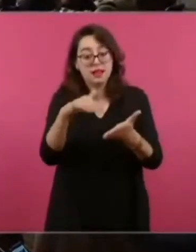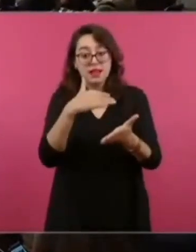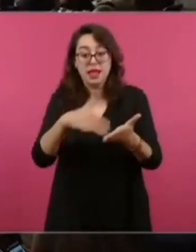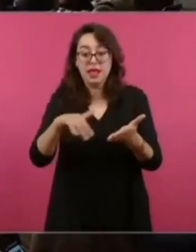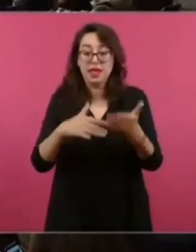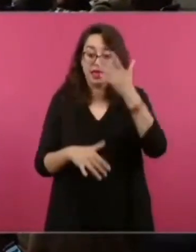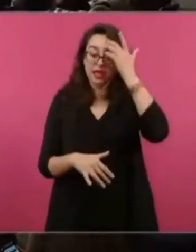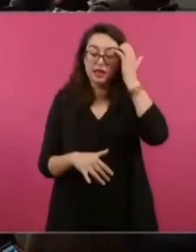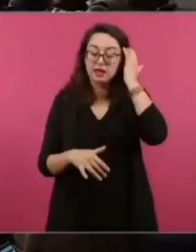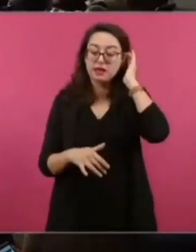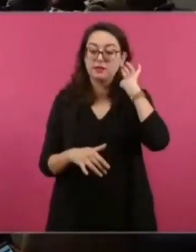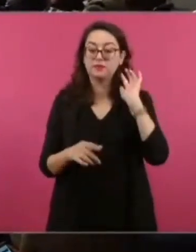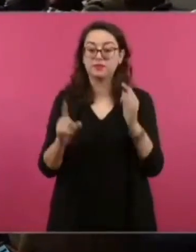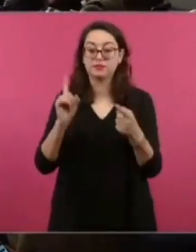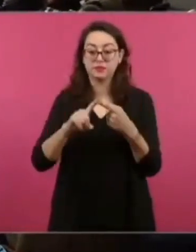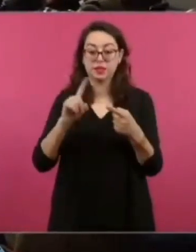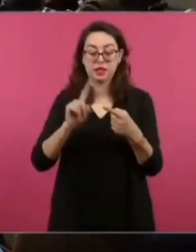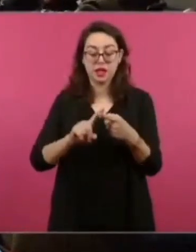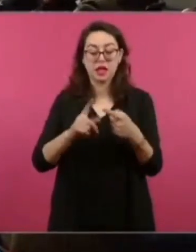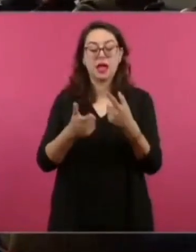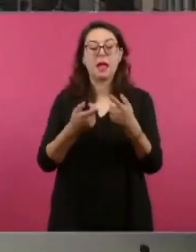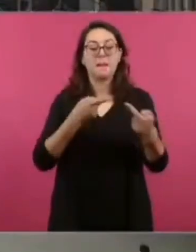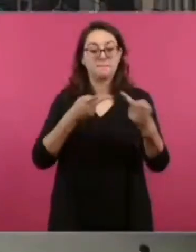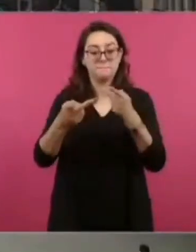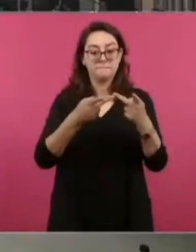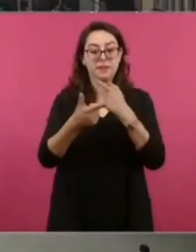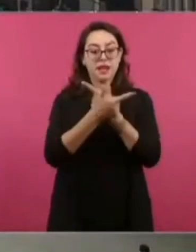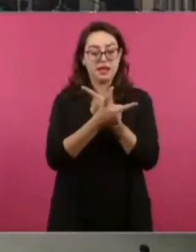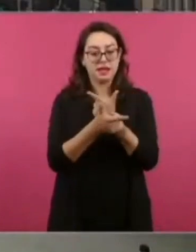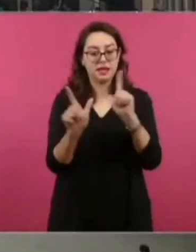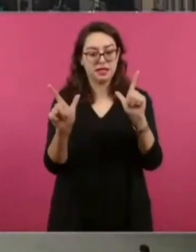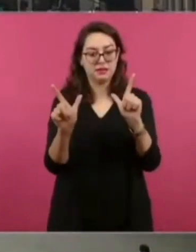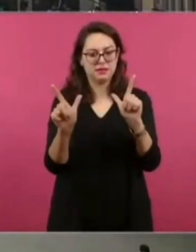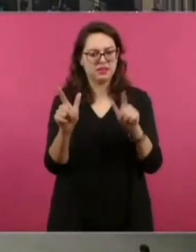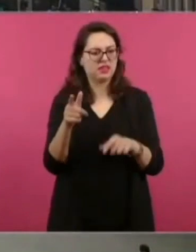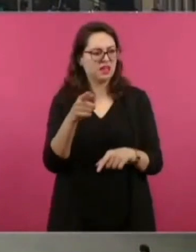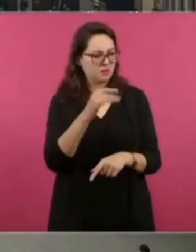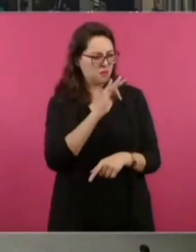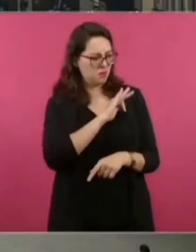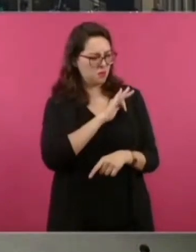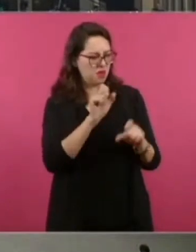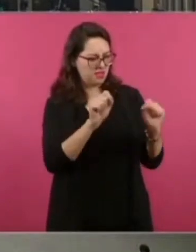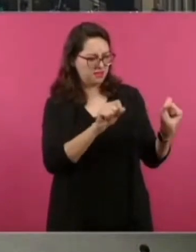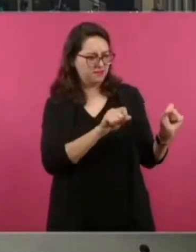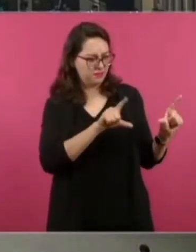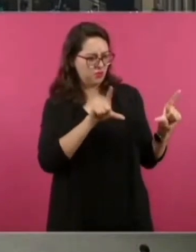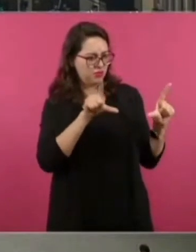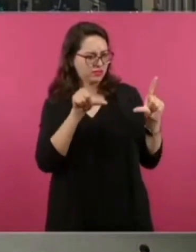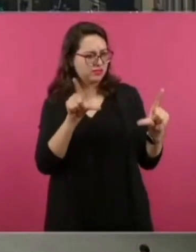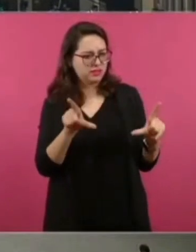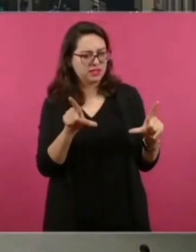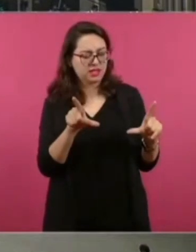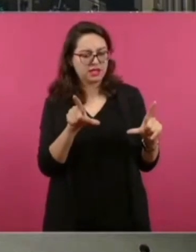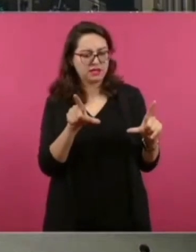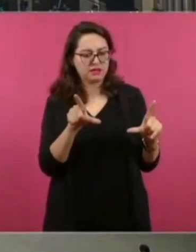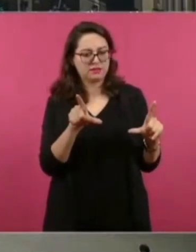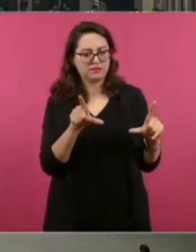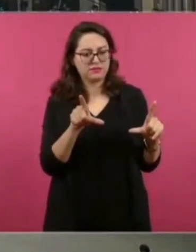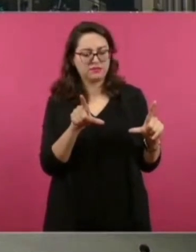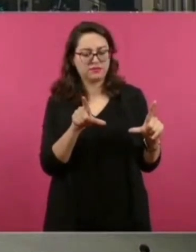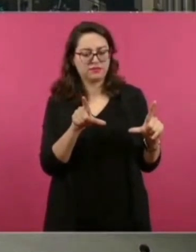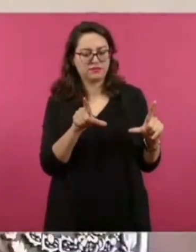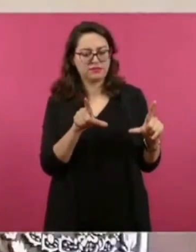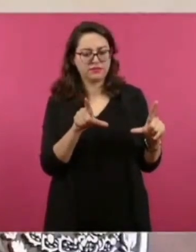Ese plan liberal, a ver si pones una parte donde habla de